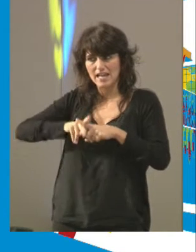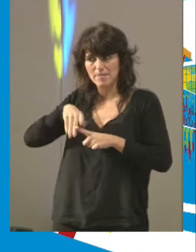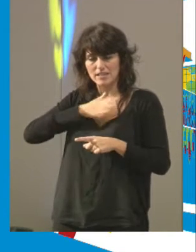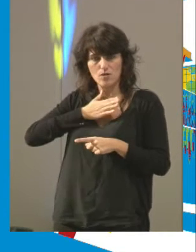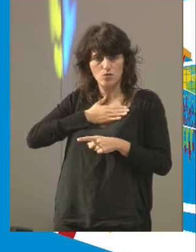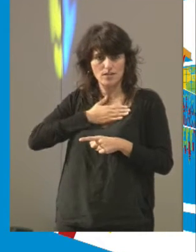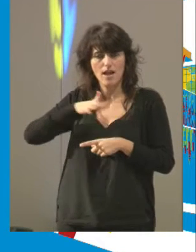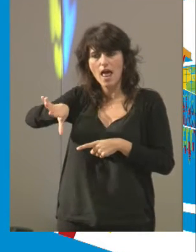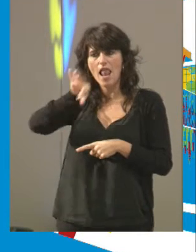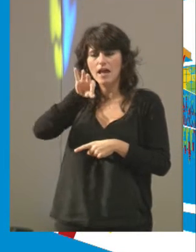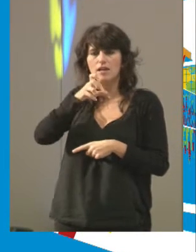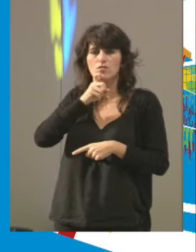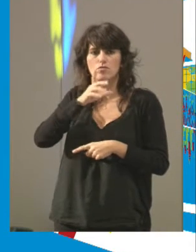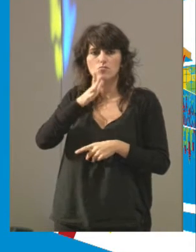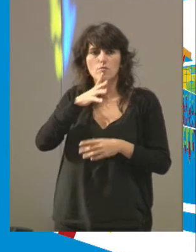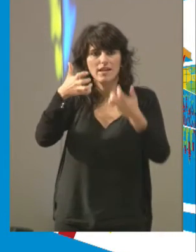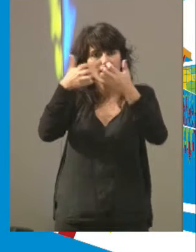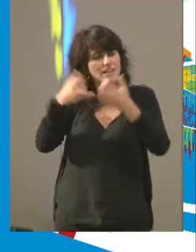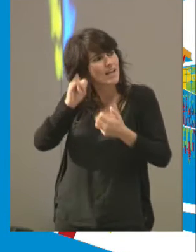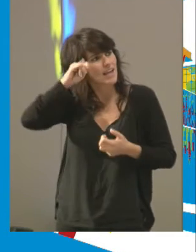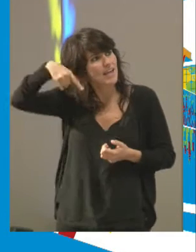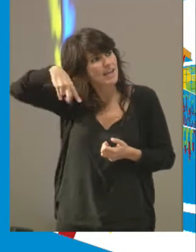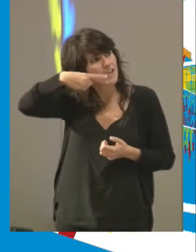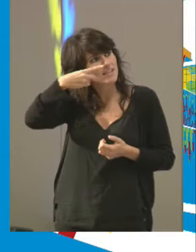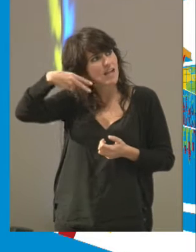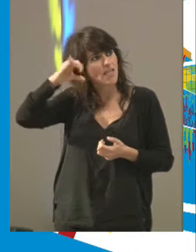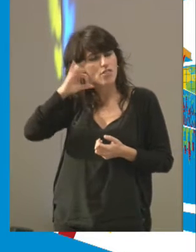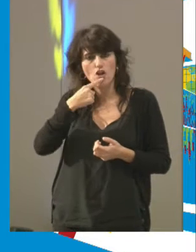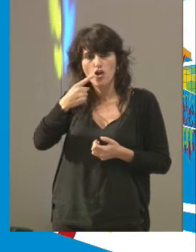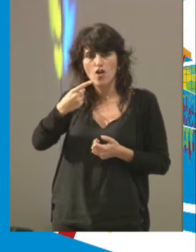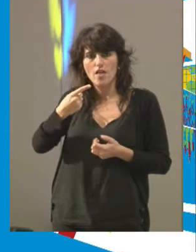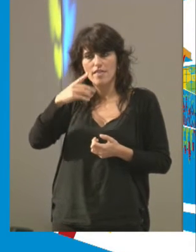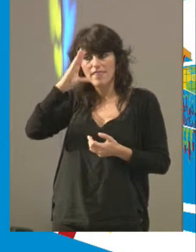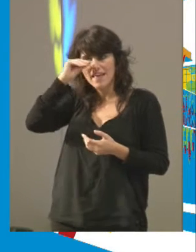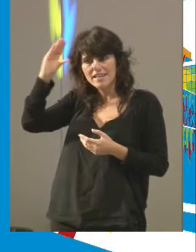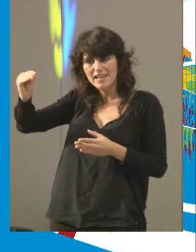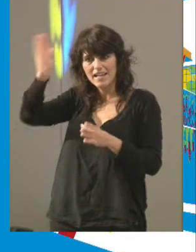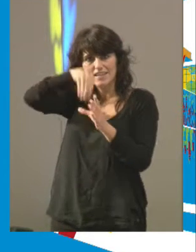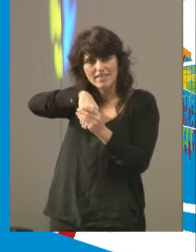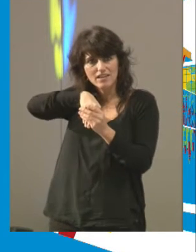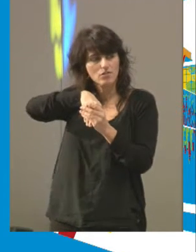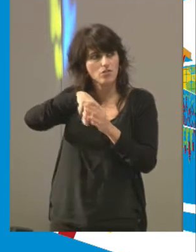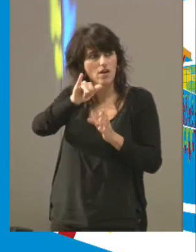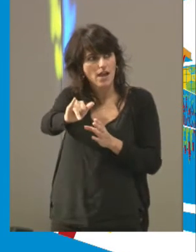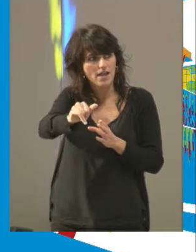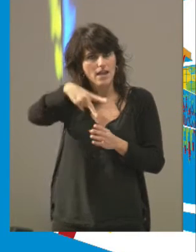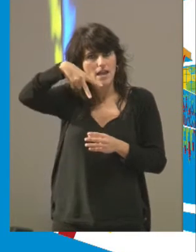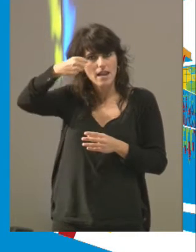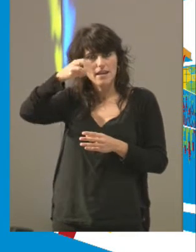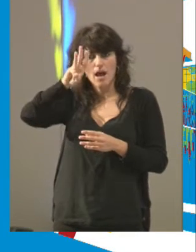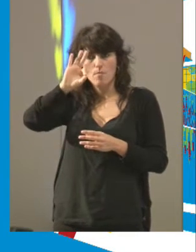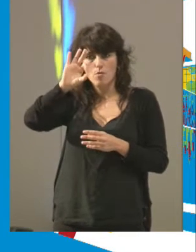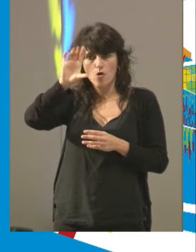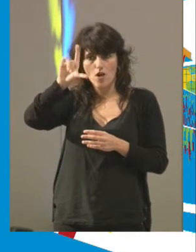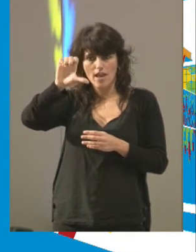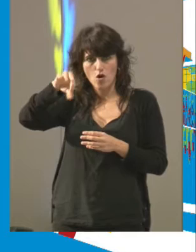Esto es una cita de Arthur Conan Doyle y hablaba que Moriarty era el inteligente dentro de sus novelas. Era el Napoleón del crimen,